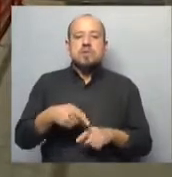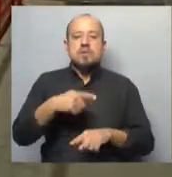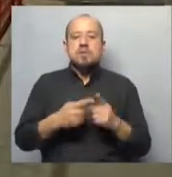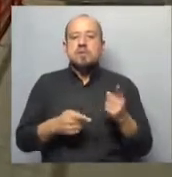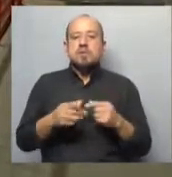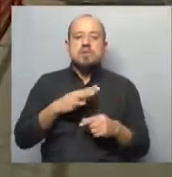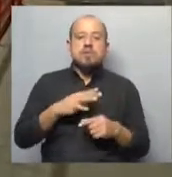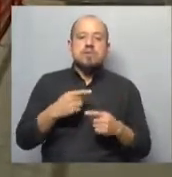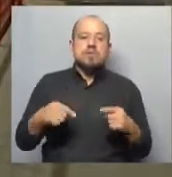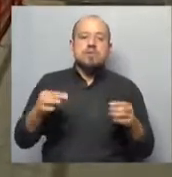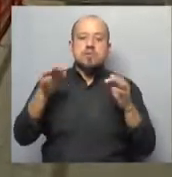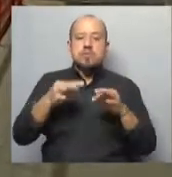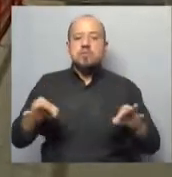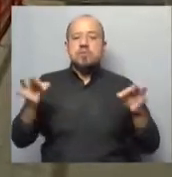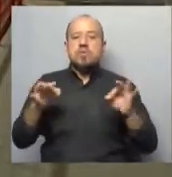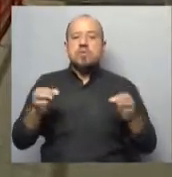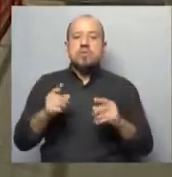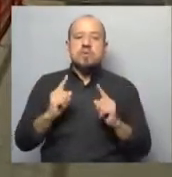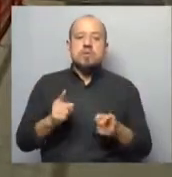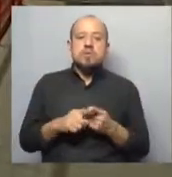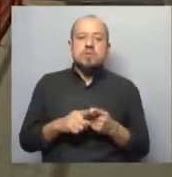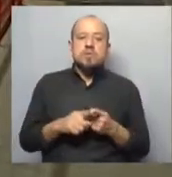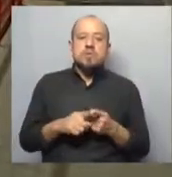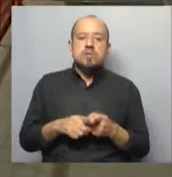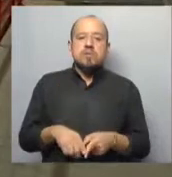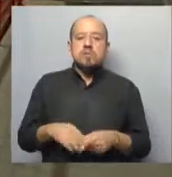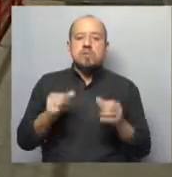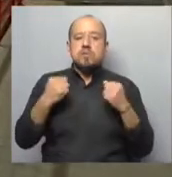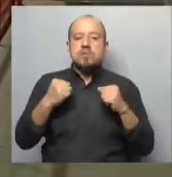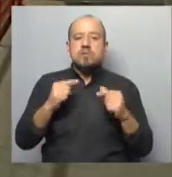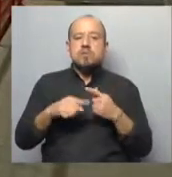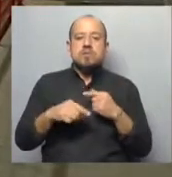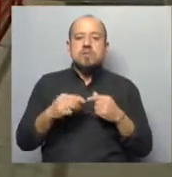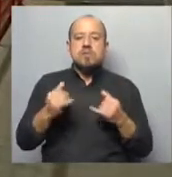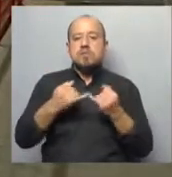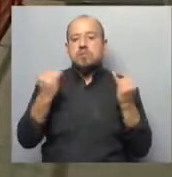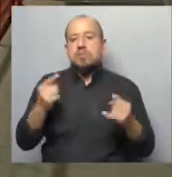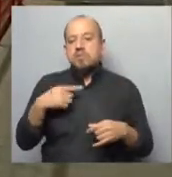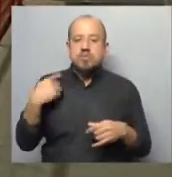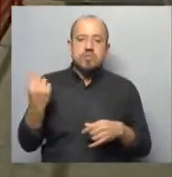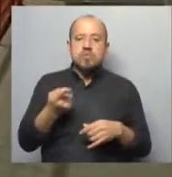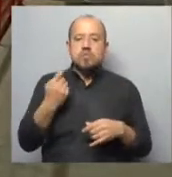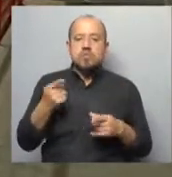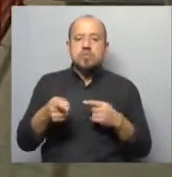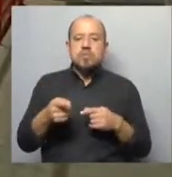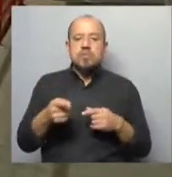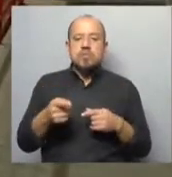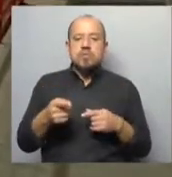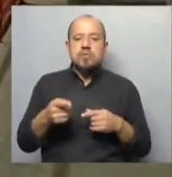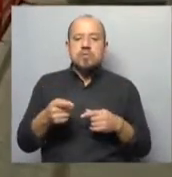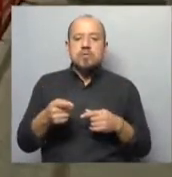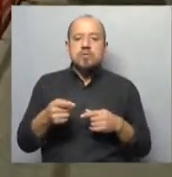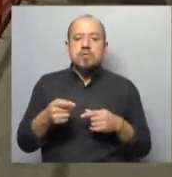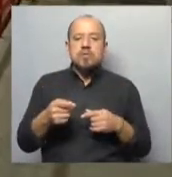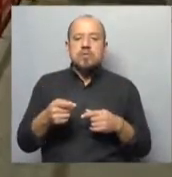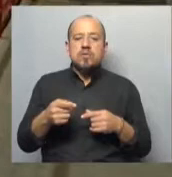hay algo de música también, hay un poco de deporte y es el día en que nos juntamos todos los que